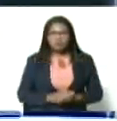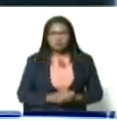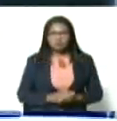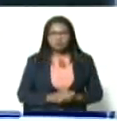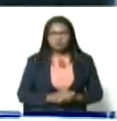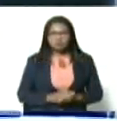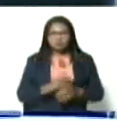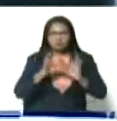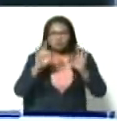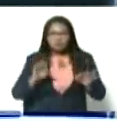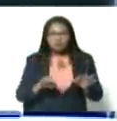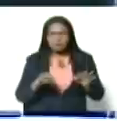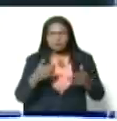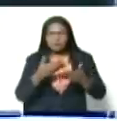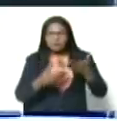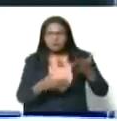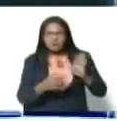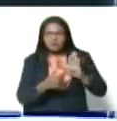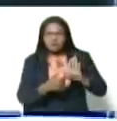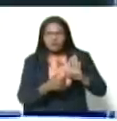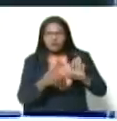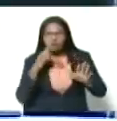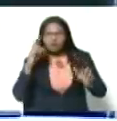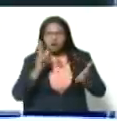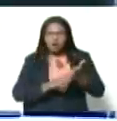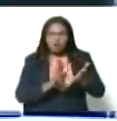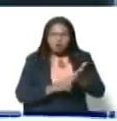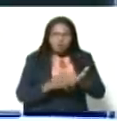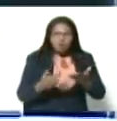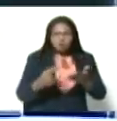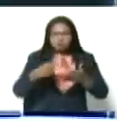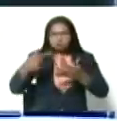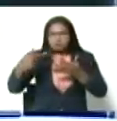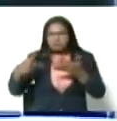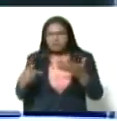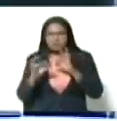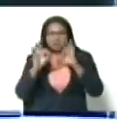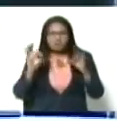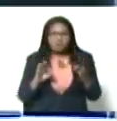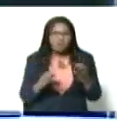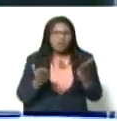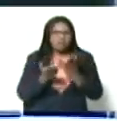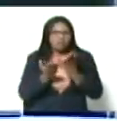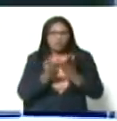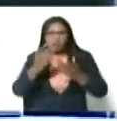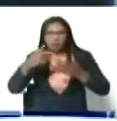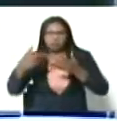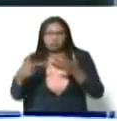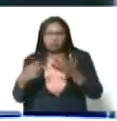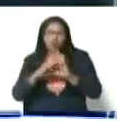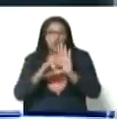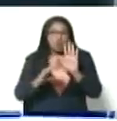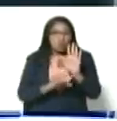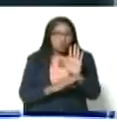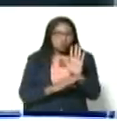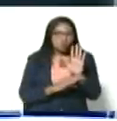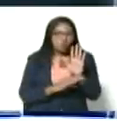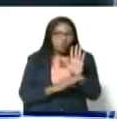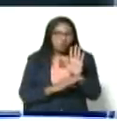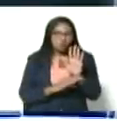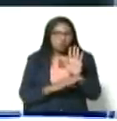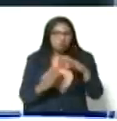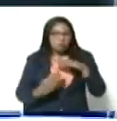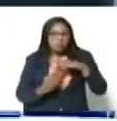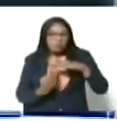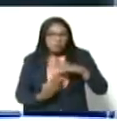en el transporte superficial, transporte de carga, transporte de grúas, transporte escolar. Tiene un curso básico de que va a